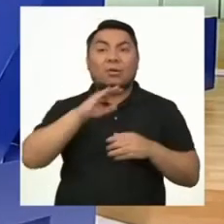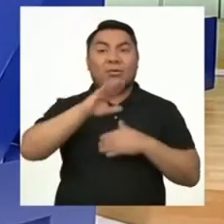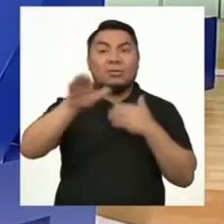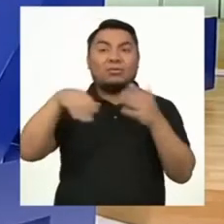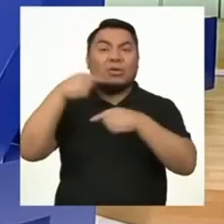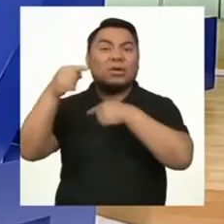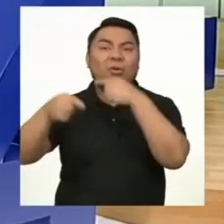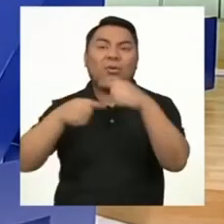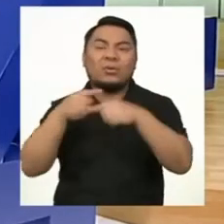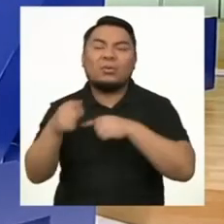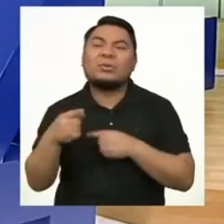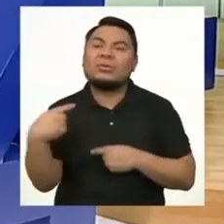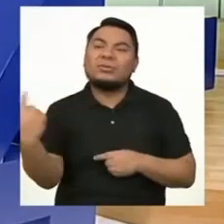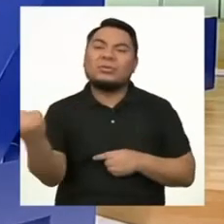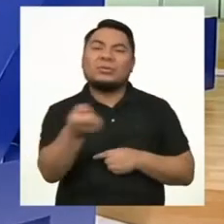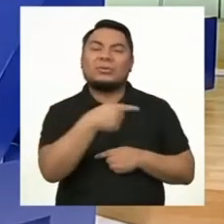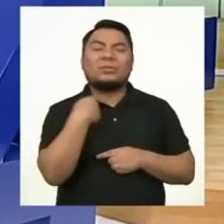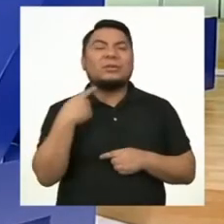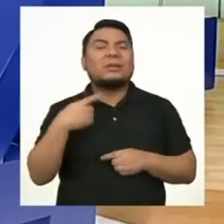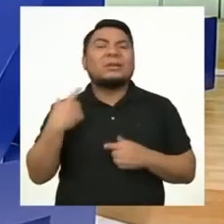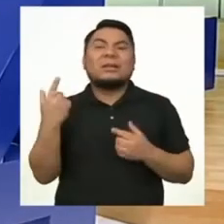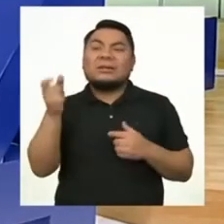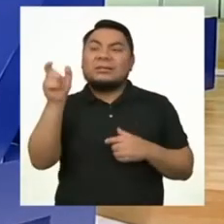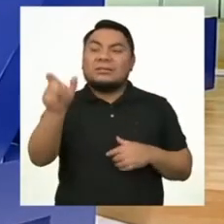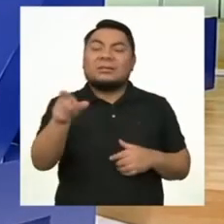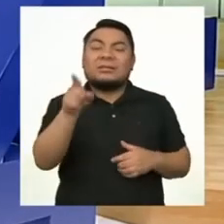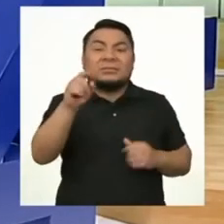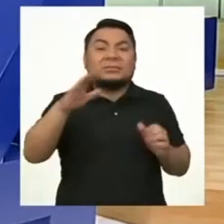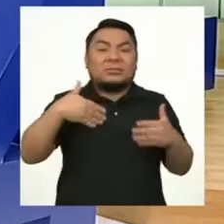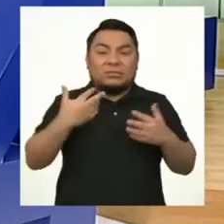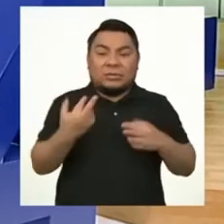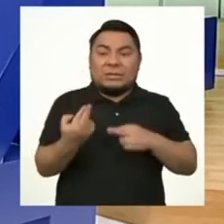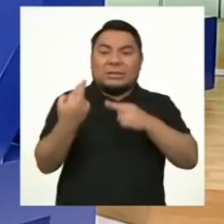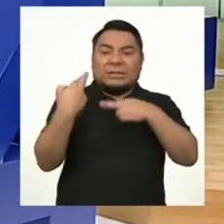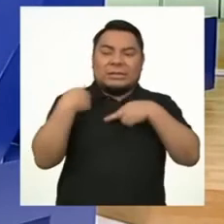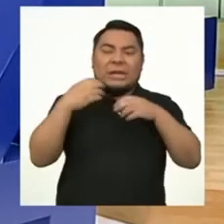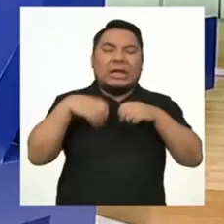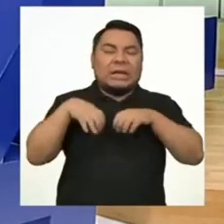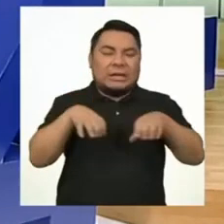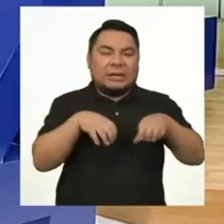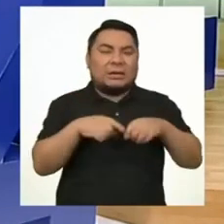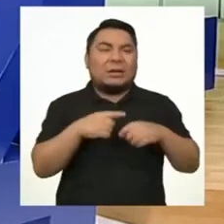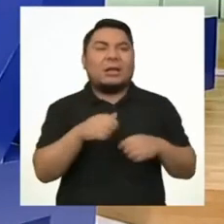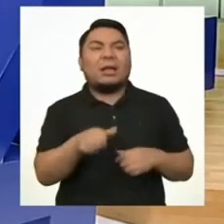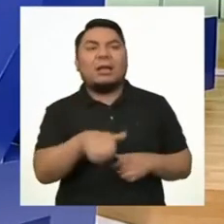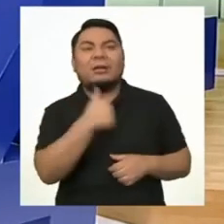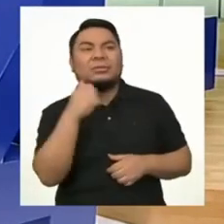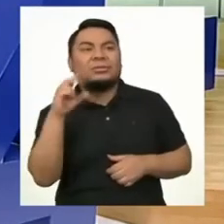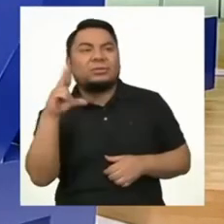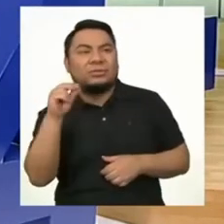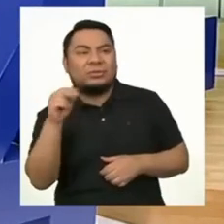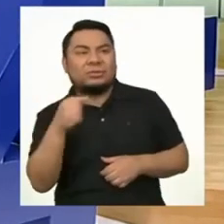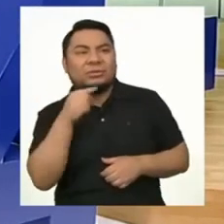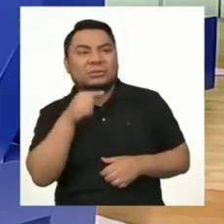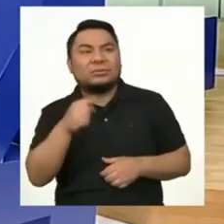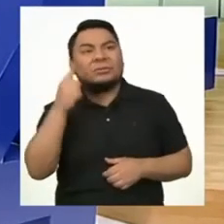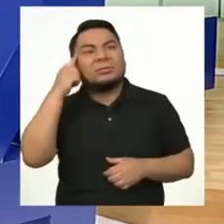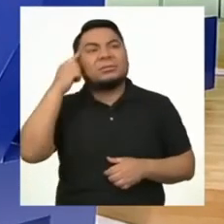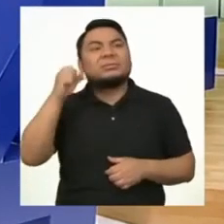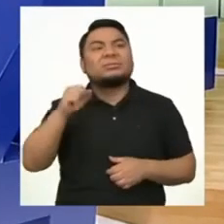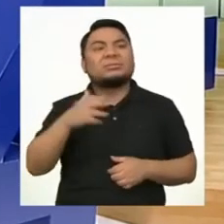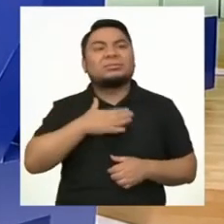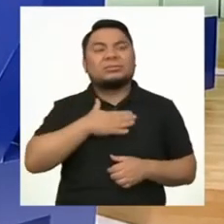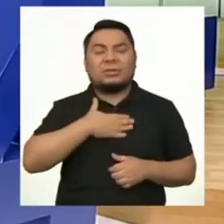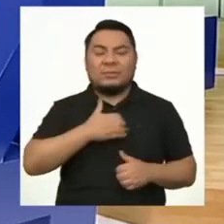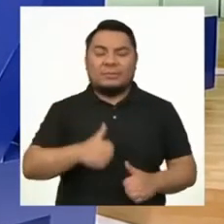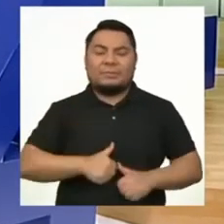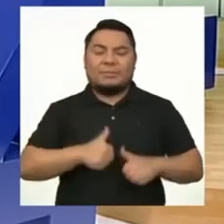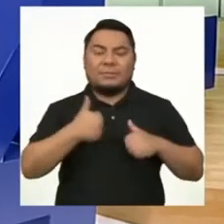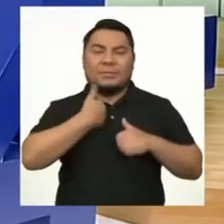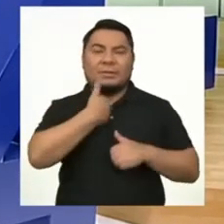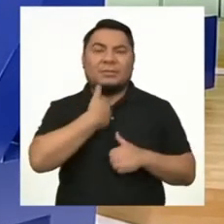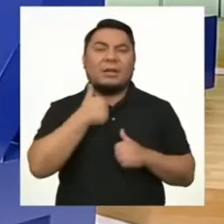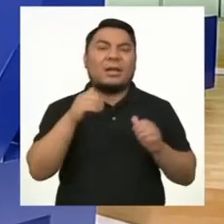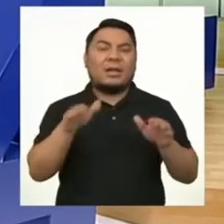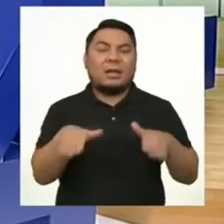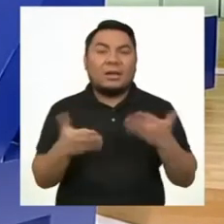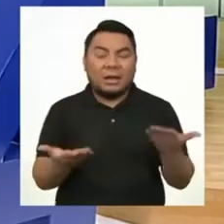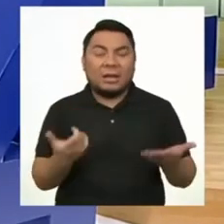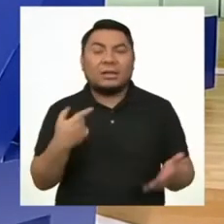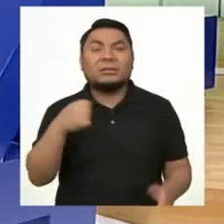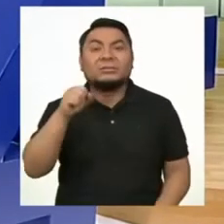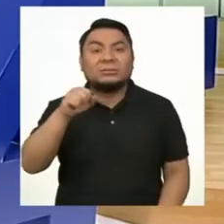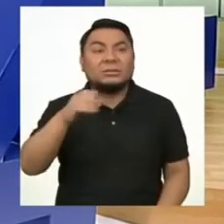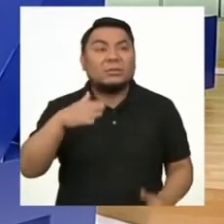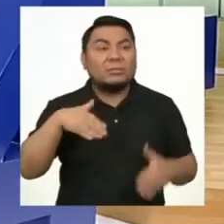nos pasan cosas en las que una puede hacerse cargo, pero en otras no. Es como en nuestra vida misma. Hay situaciones en